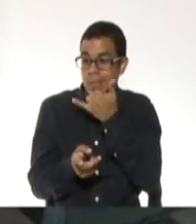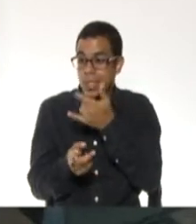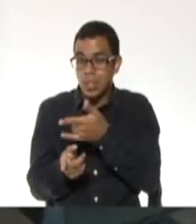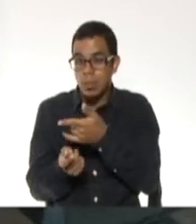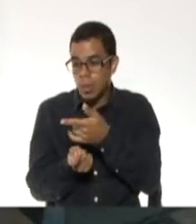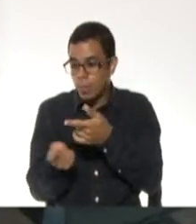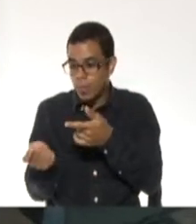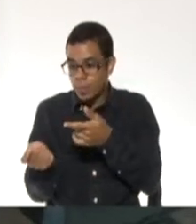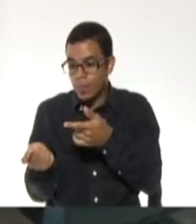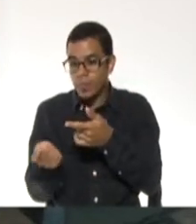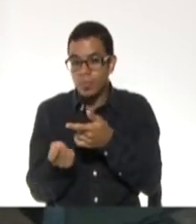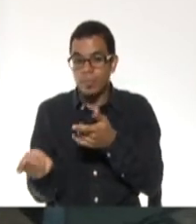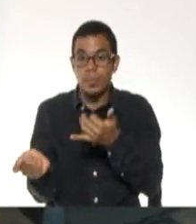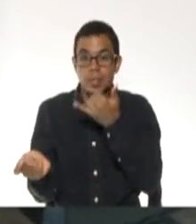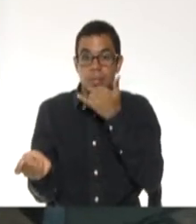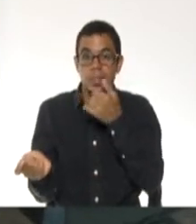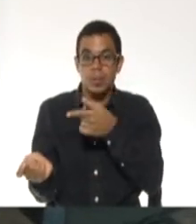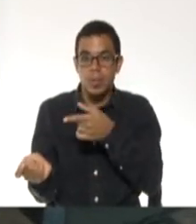ejercicio,